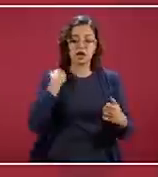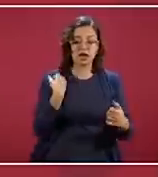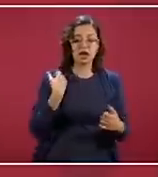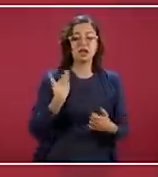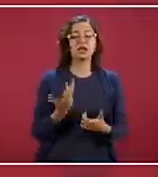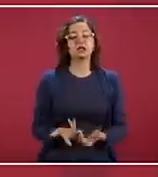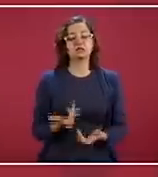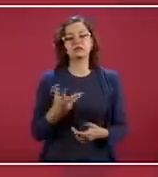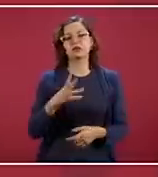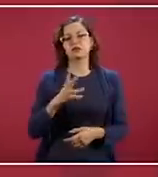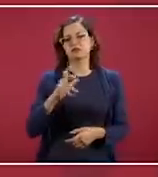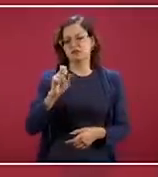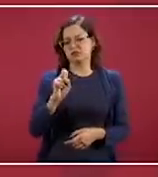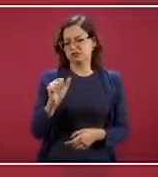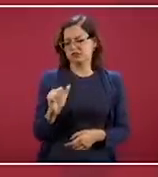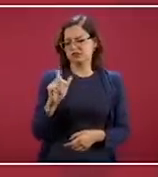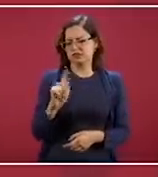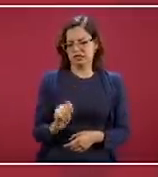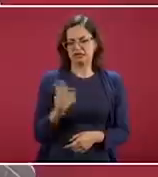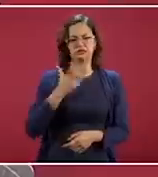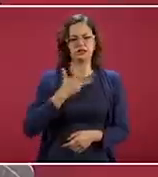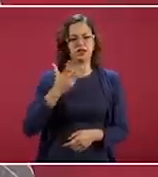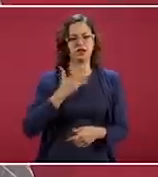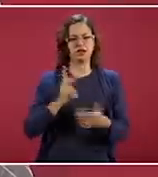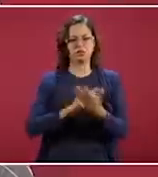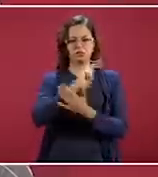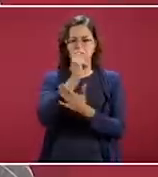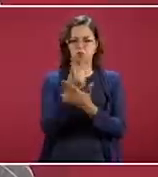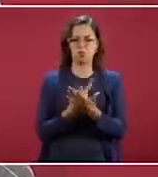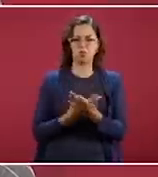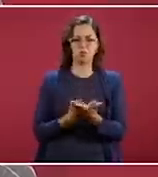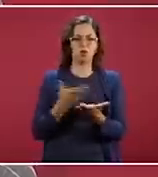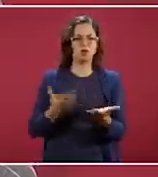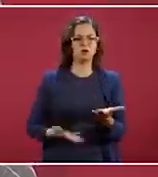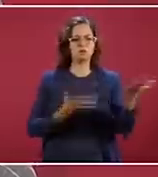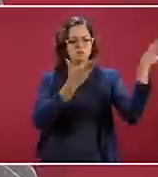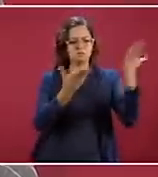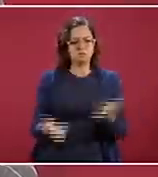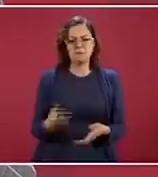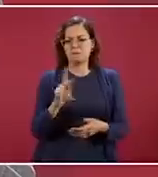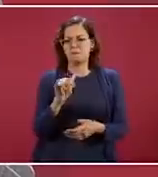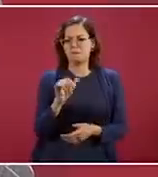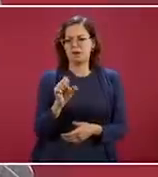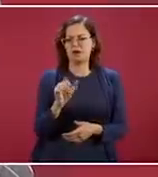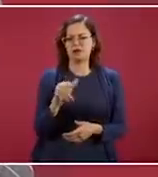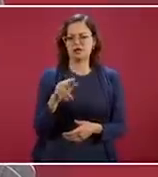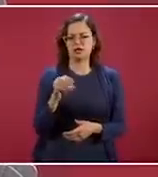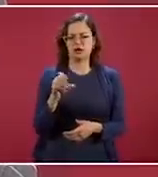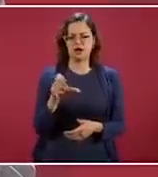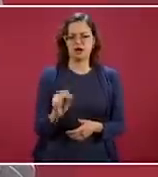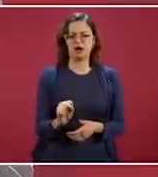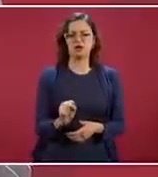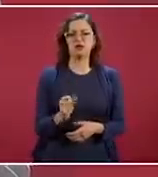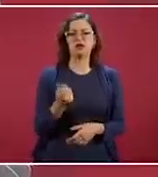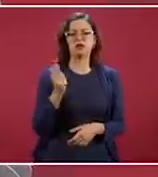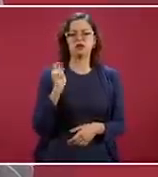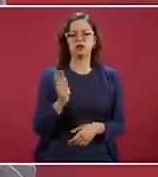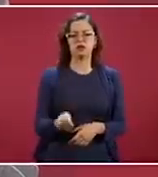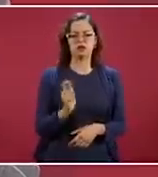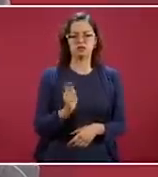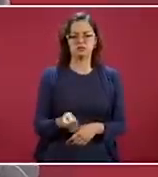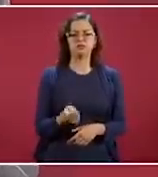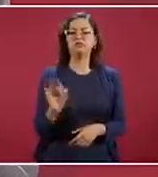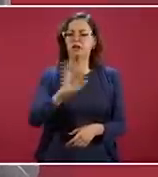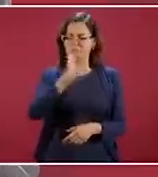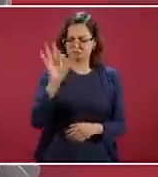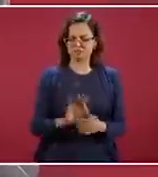trae un programa muy especial en este, en esta bienvenida de los paisanos, que aumentó aún todavía el